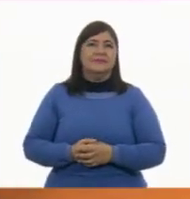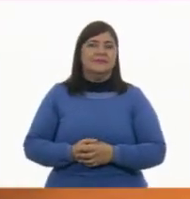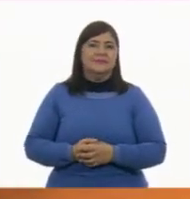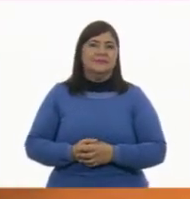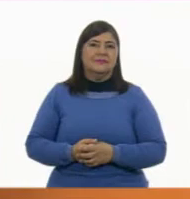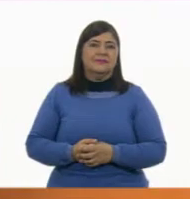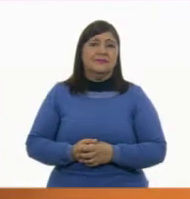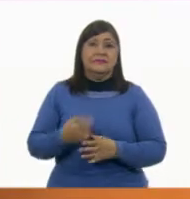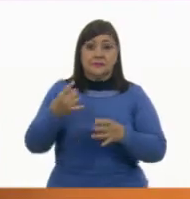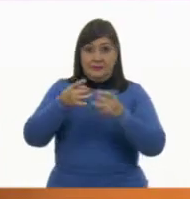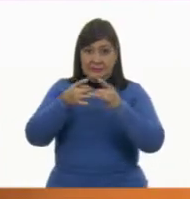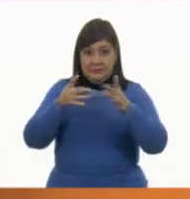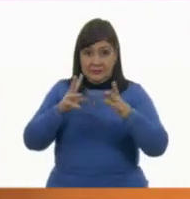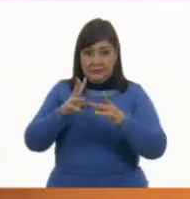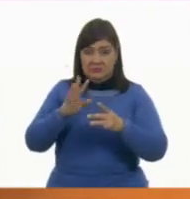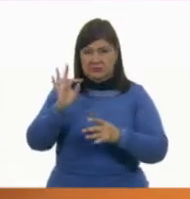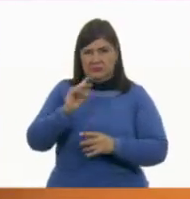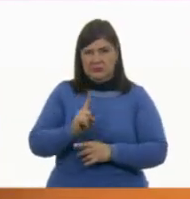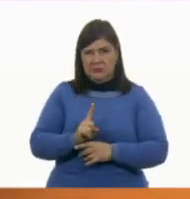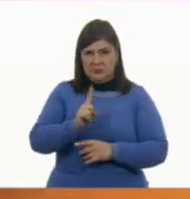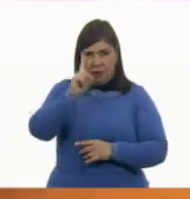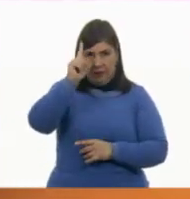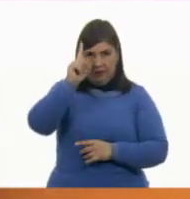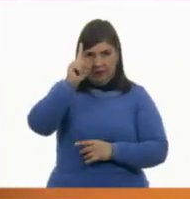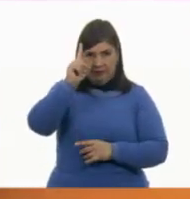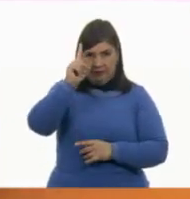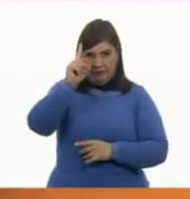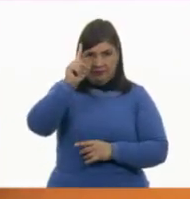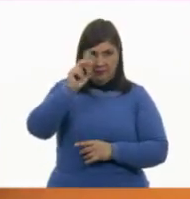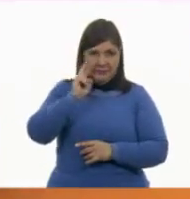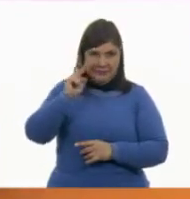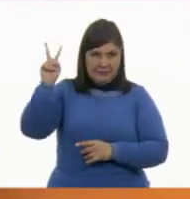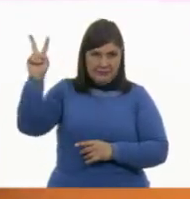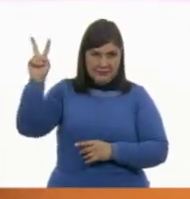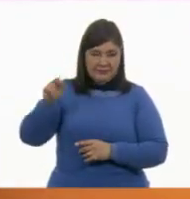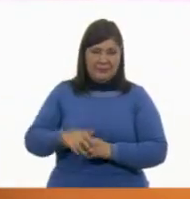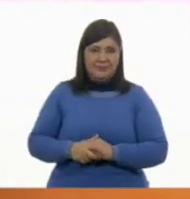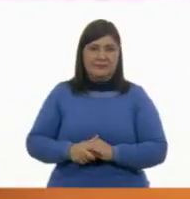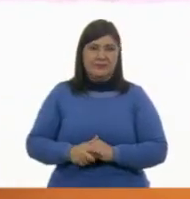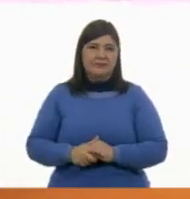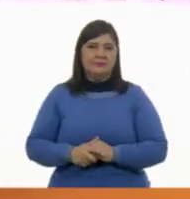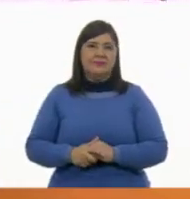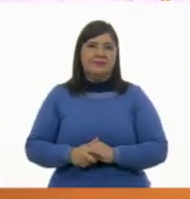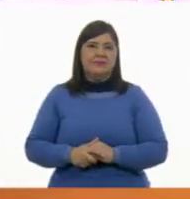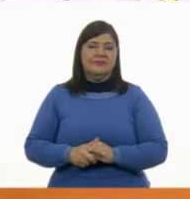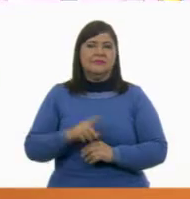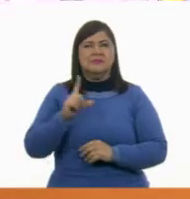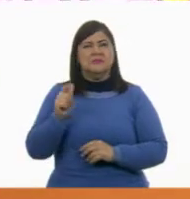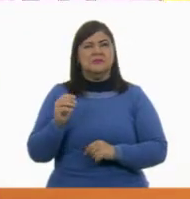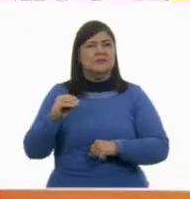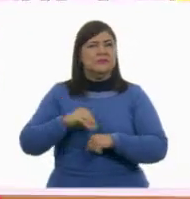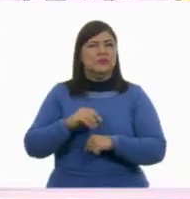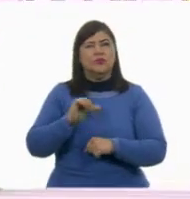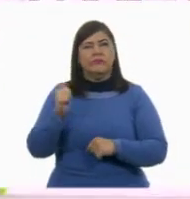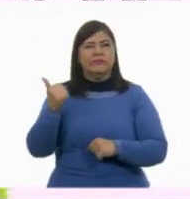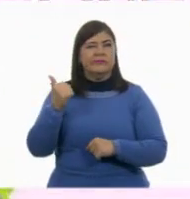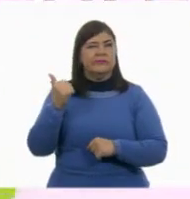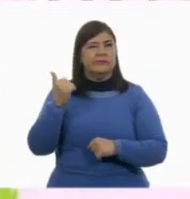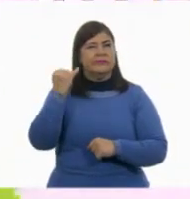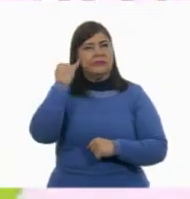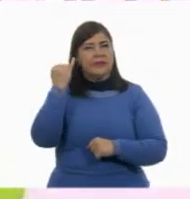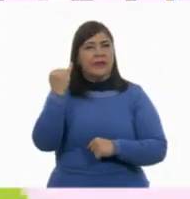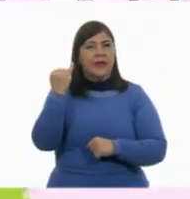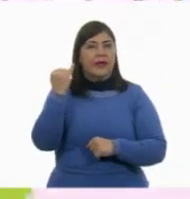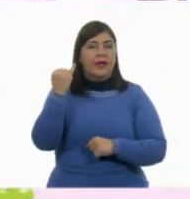Pero esta flecha hacia arriba. Hacia arriba. Luego ponemos, ¿qué será? ¿Una